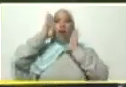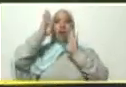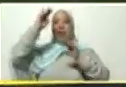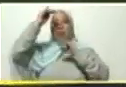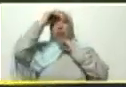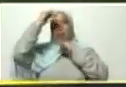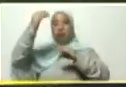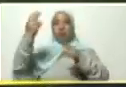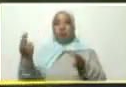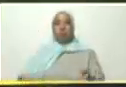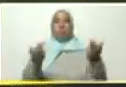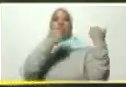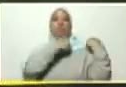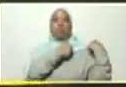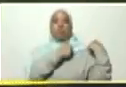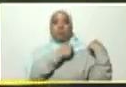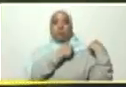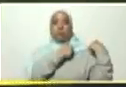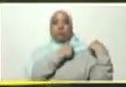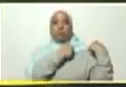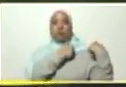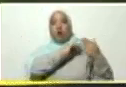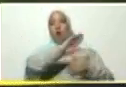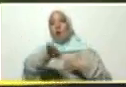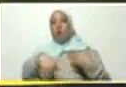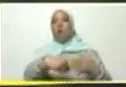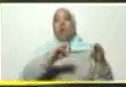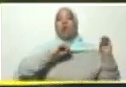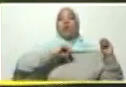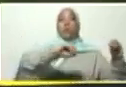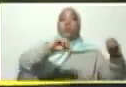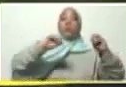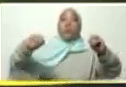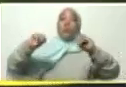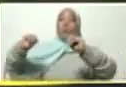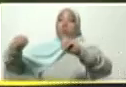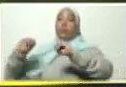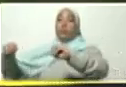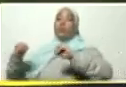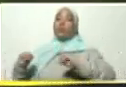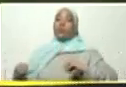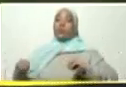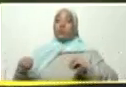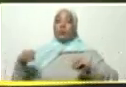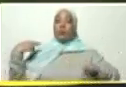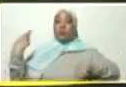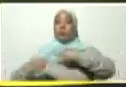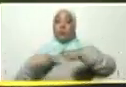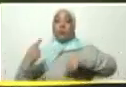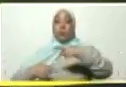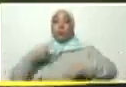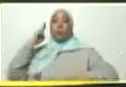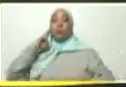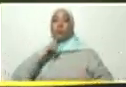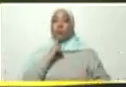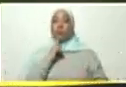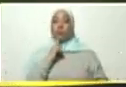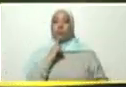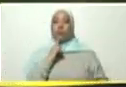aquellos que tienen responsabilidades públicas todos aquellos que asumen el compromiso de la militancia con la revolución